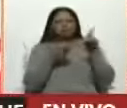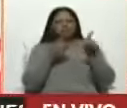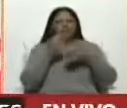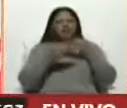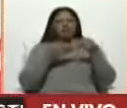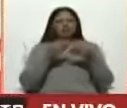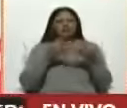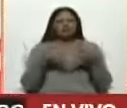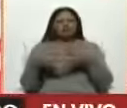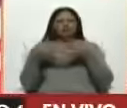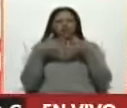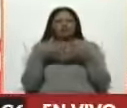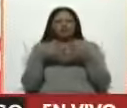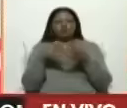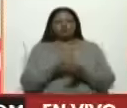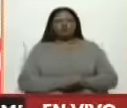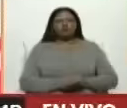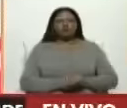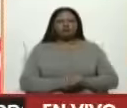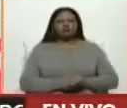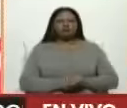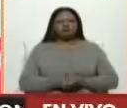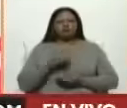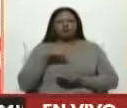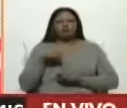norteamericano. Bueno, nosotros estamos desde el